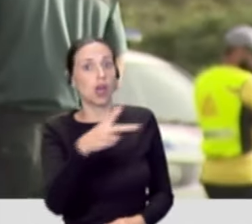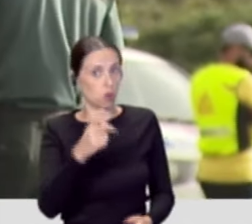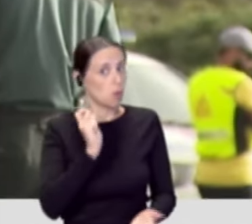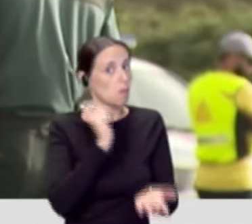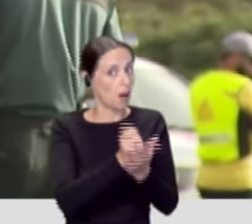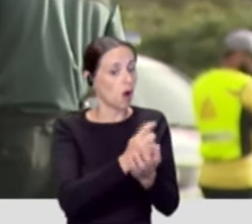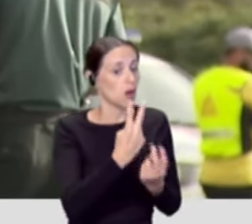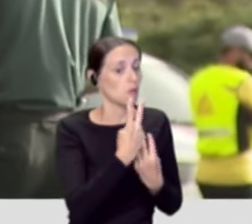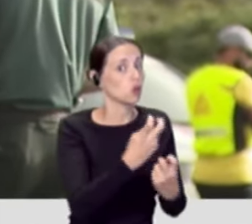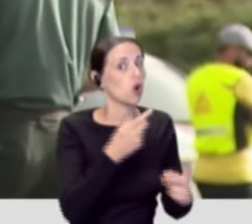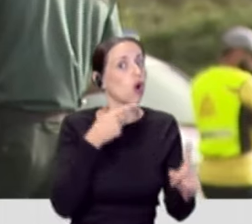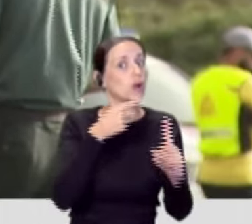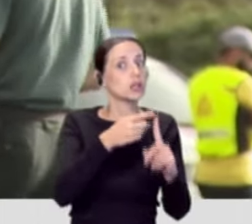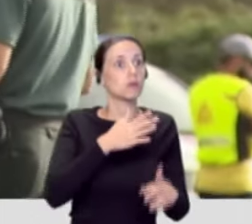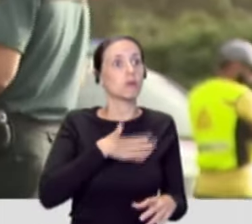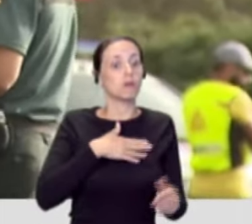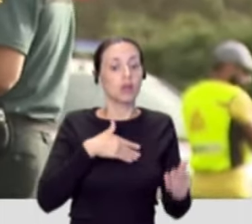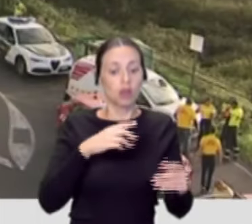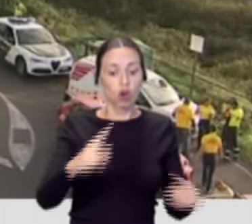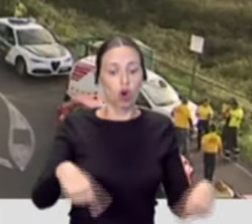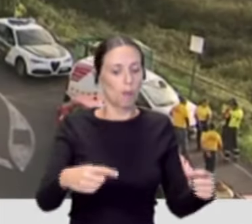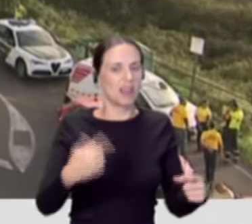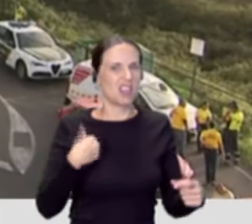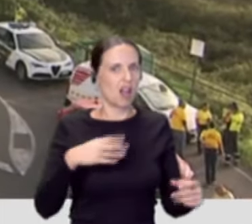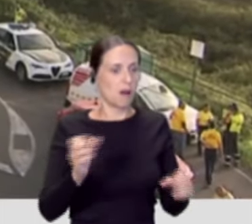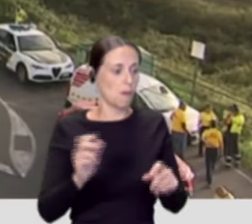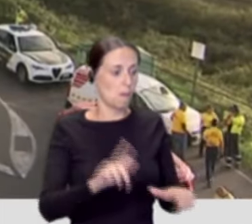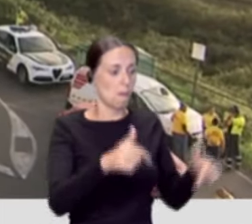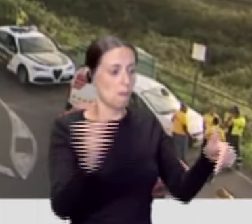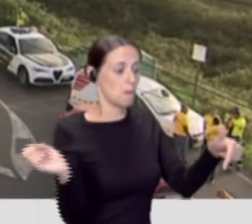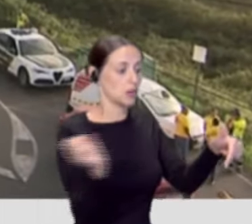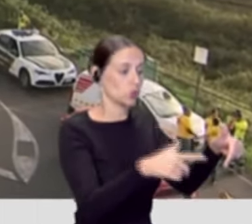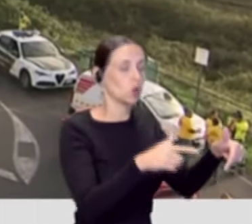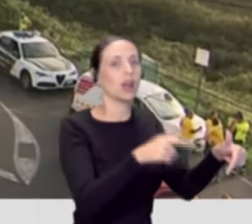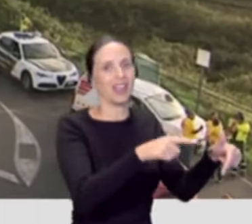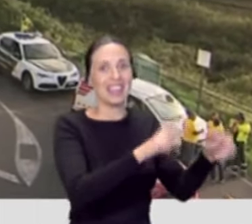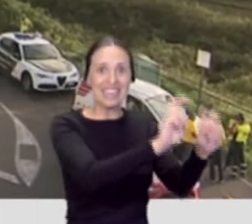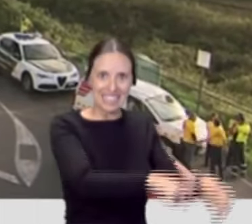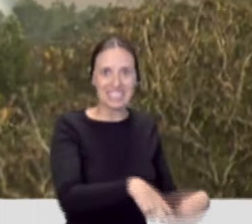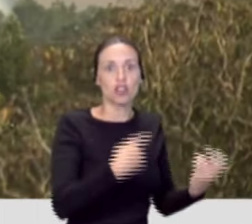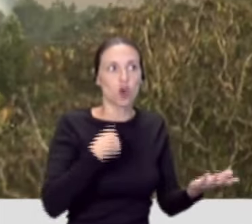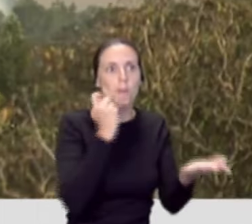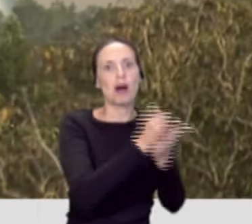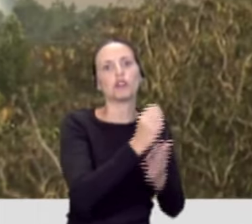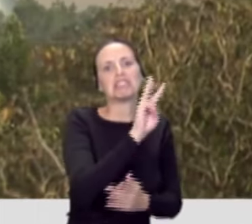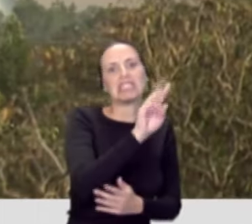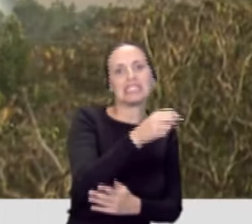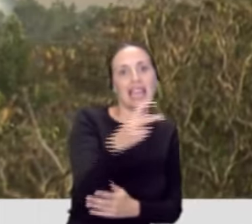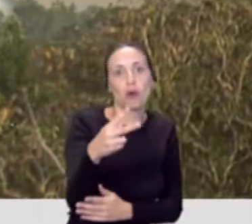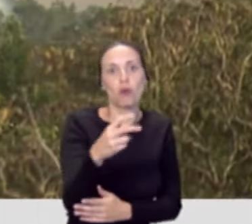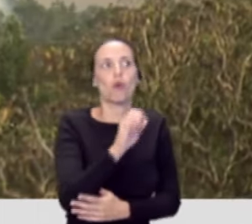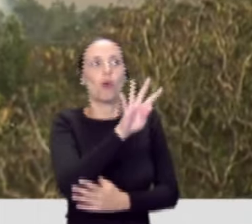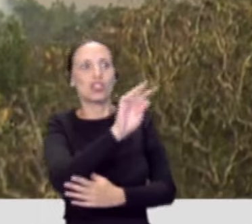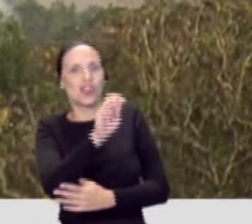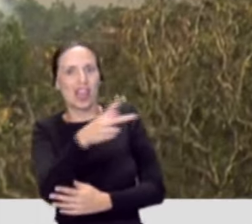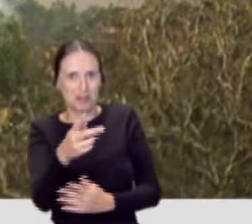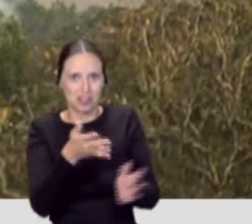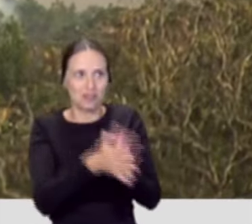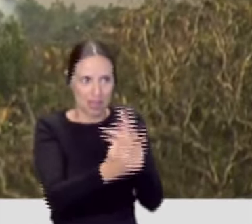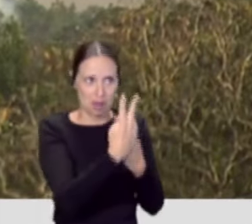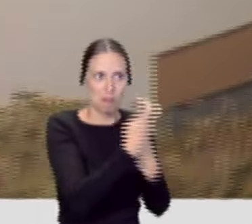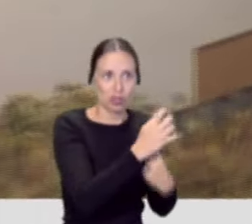futuro ya la vaya a desechar, lo lógico, entendemos nosotros, es que vaya directamente vinculado al consumo. Oye, lo